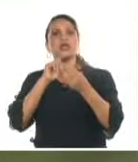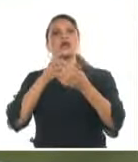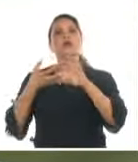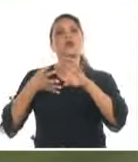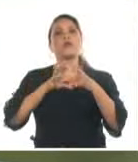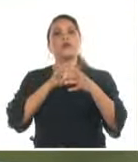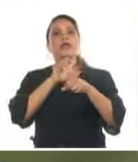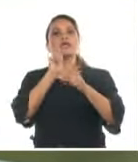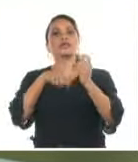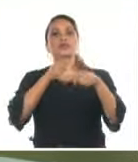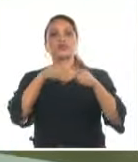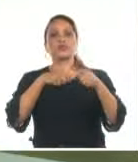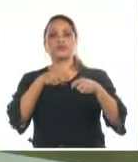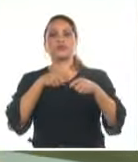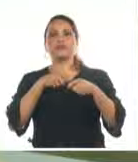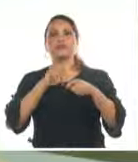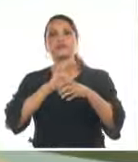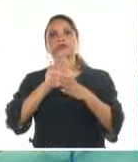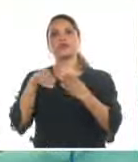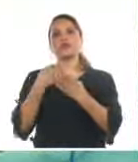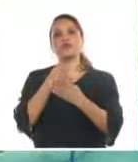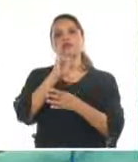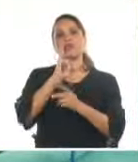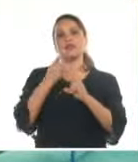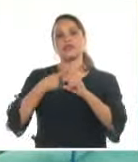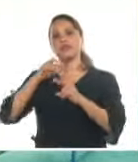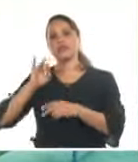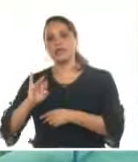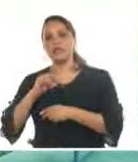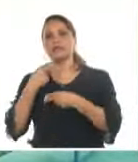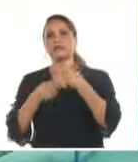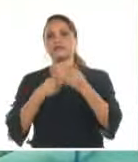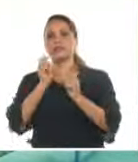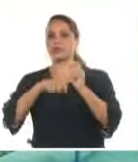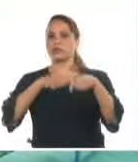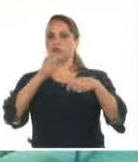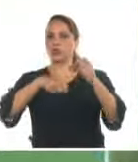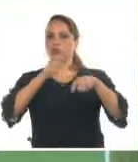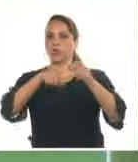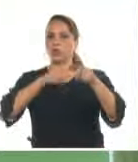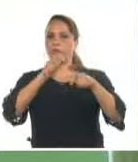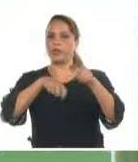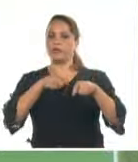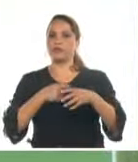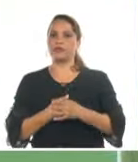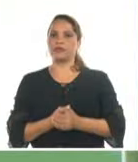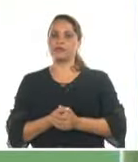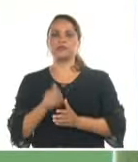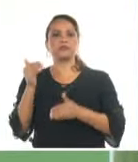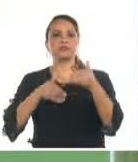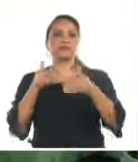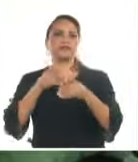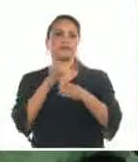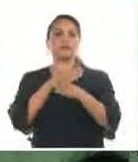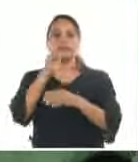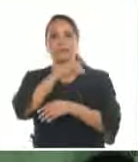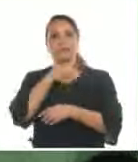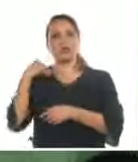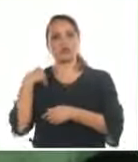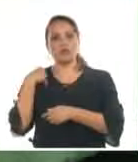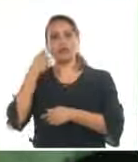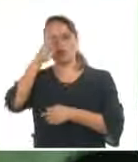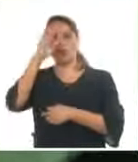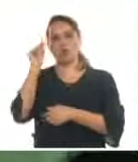y en los días 6 y 7 se realizará la cirugía, con la participación de varios profesores cubanos también